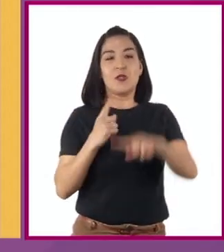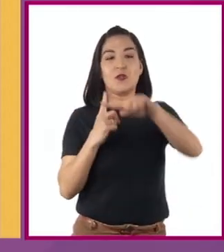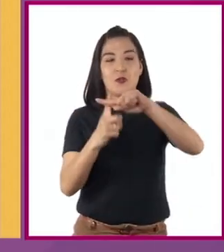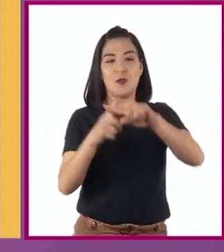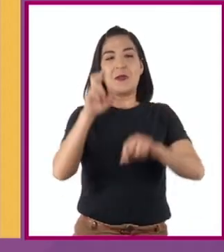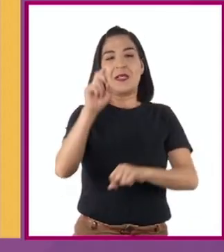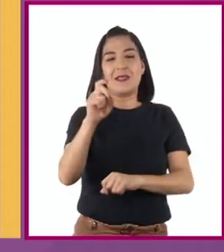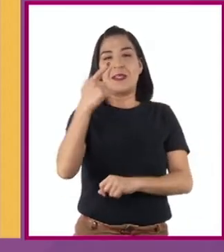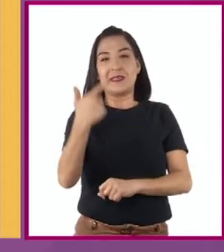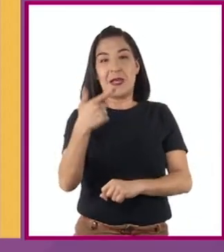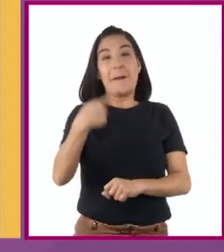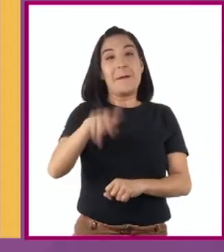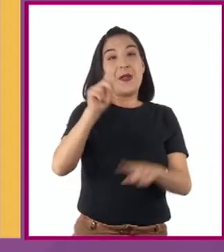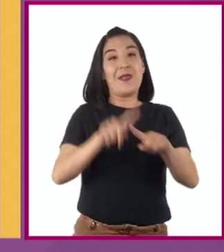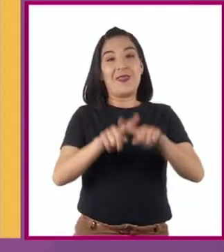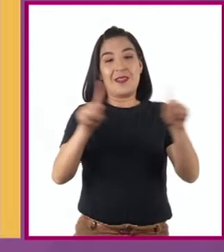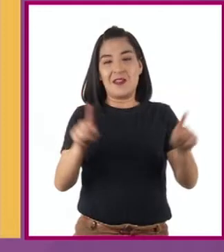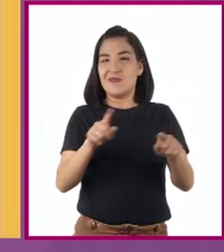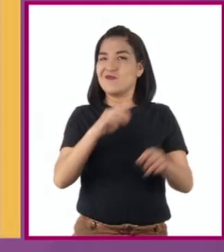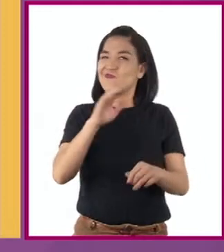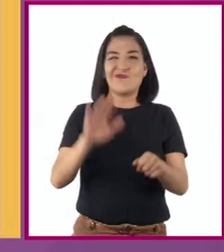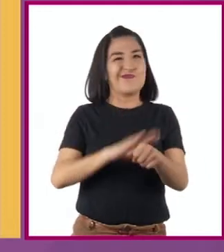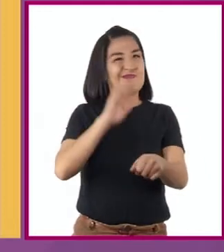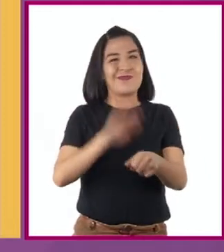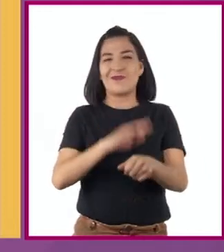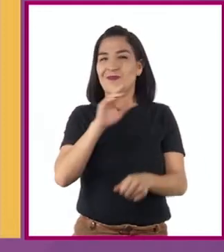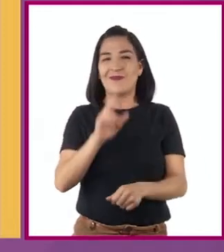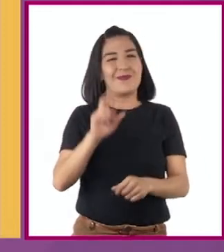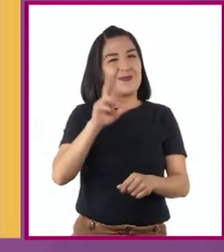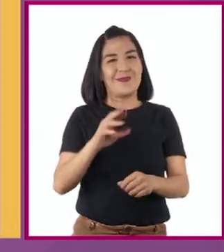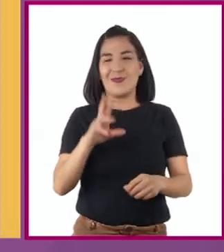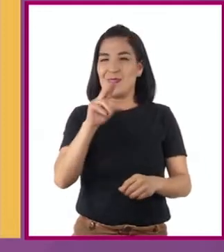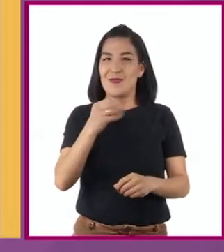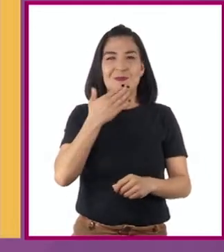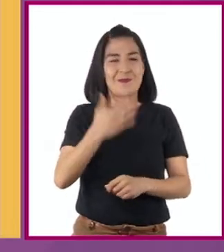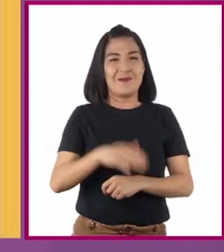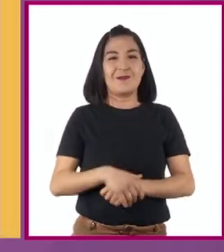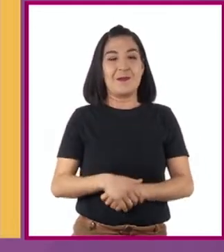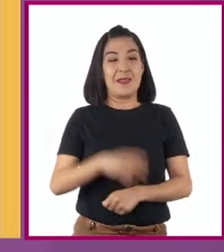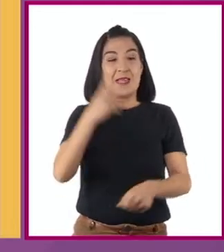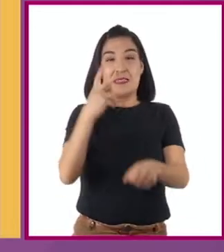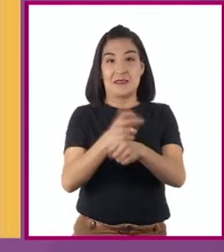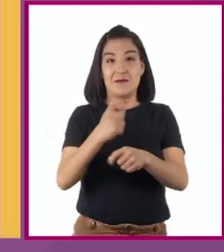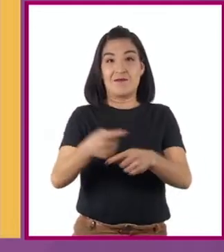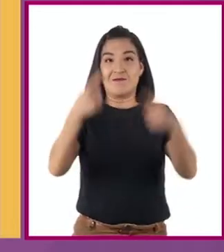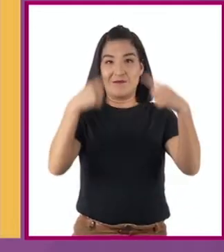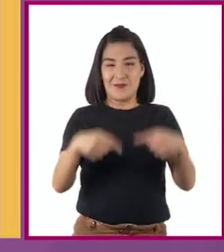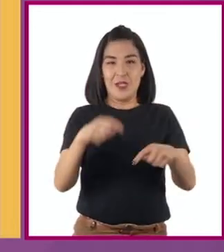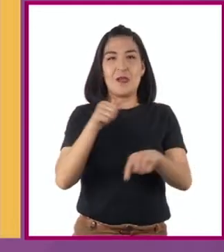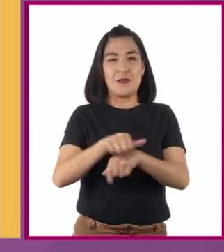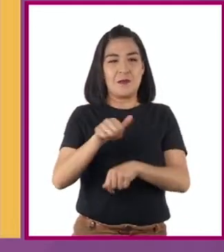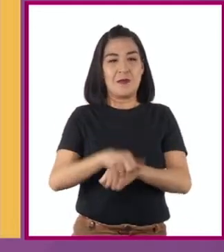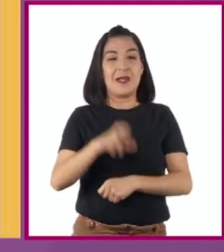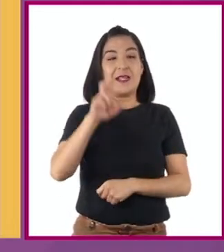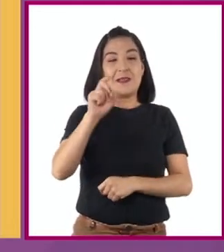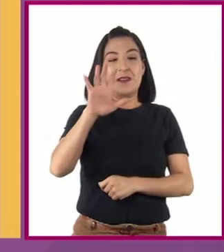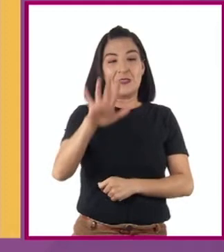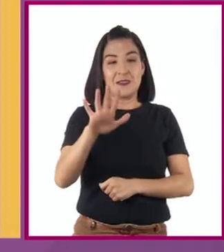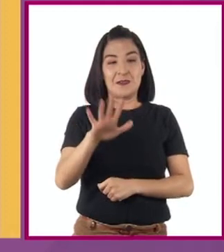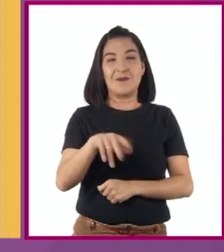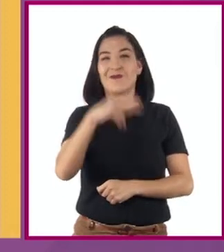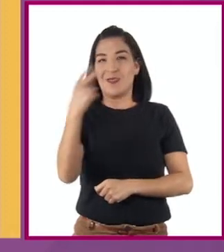37, pero la diferencia no cumple con la condición dada. La segunda pareja de números, 35 y